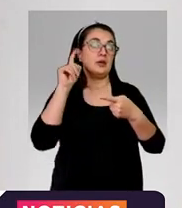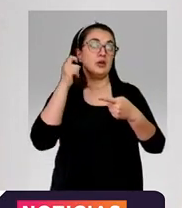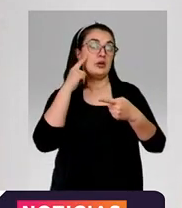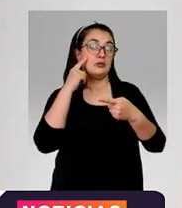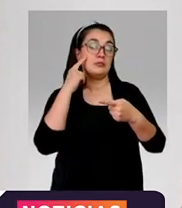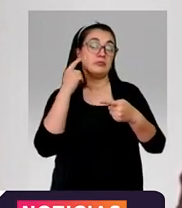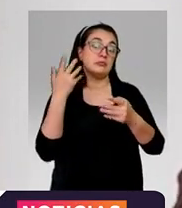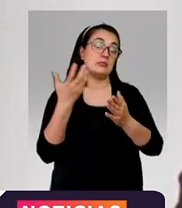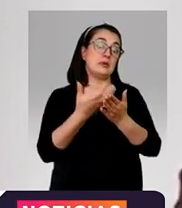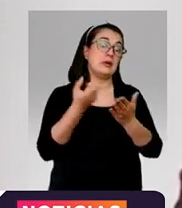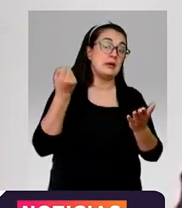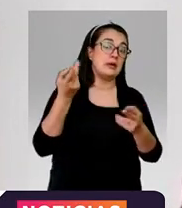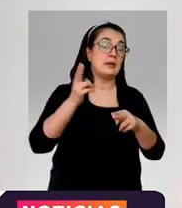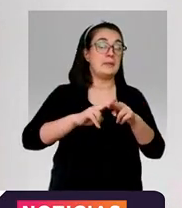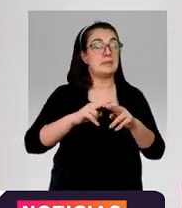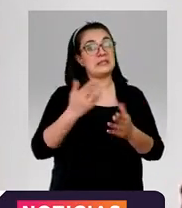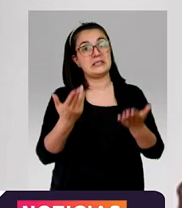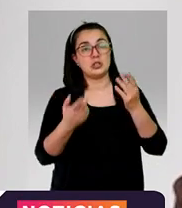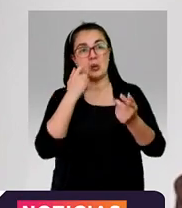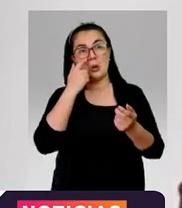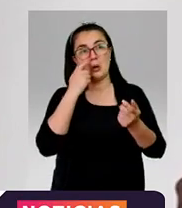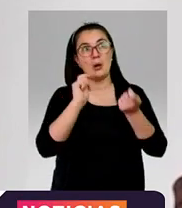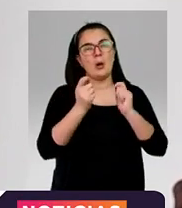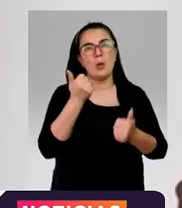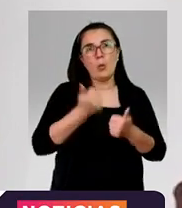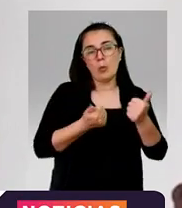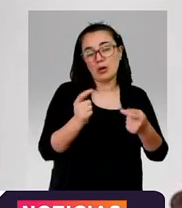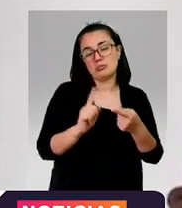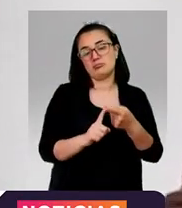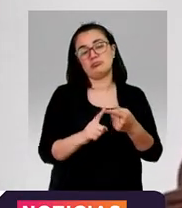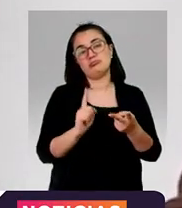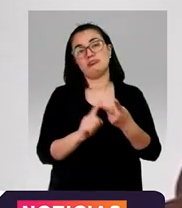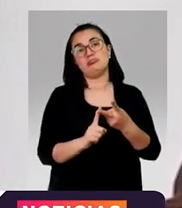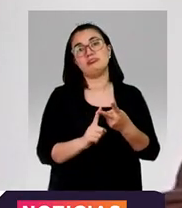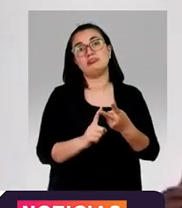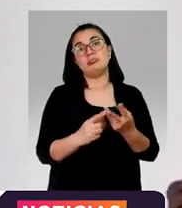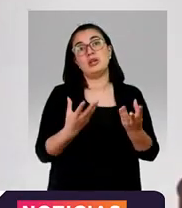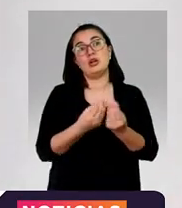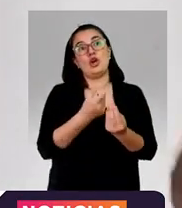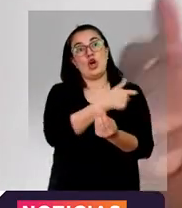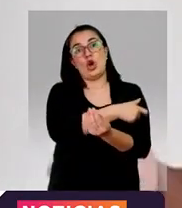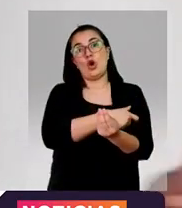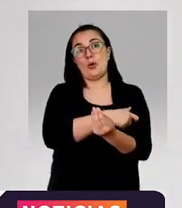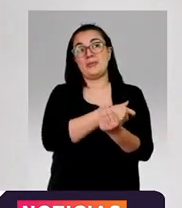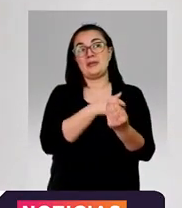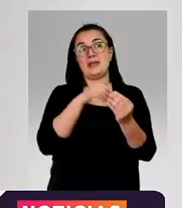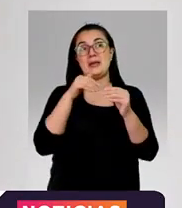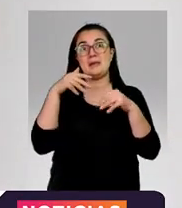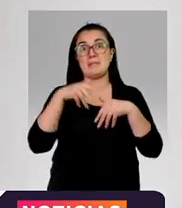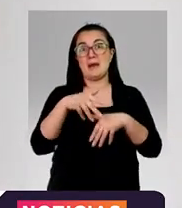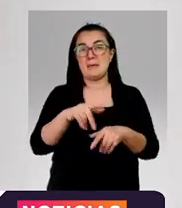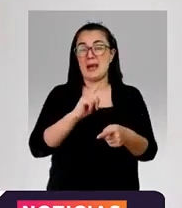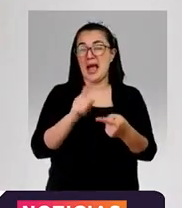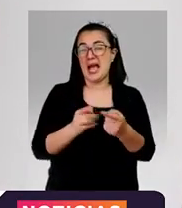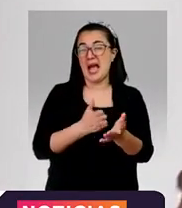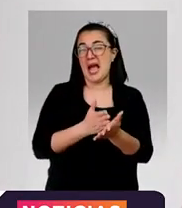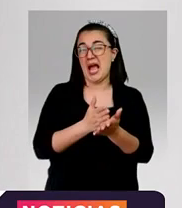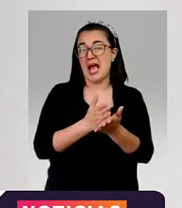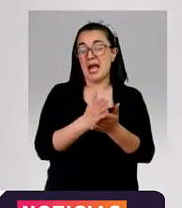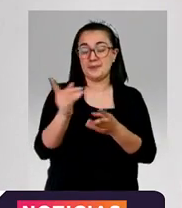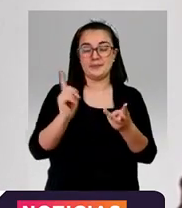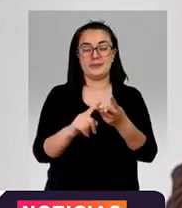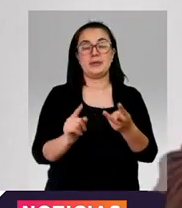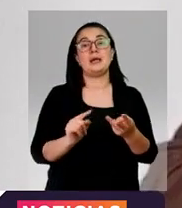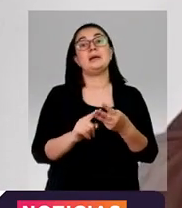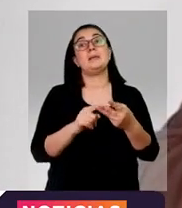la modifica, ¿en qué sentido? Del empuje que tenga el comité del paro para hacer esto sostenido y obviamente del pico de la pandemia. Lo que yo